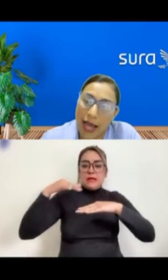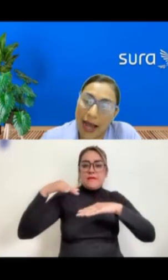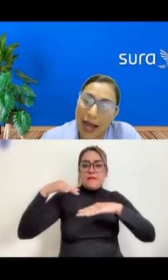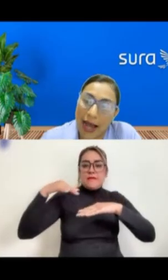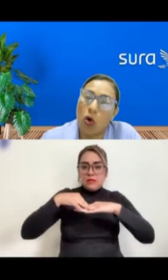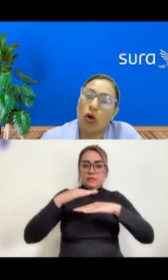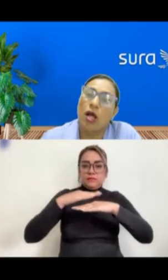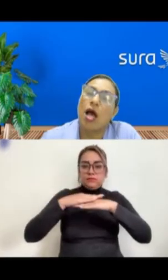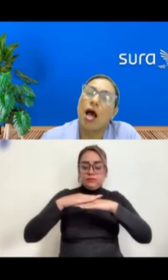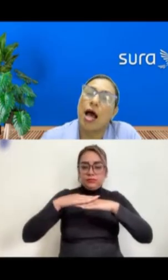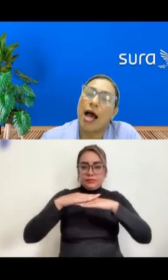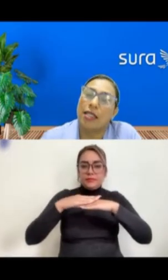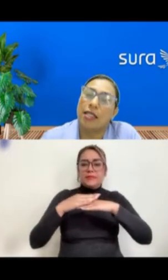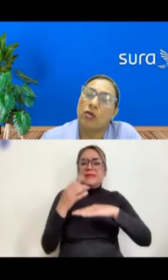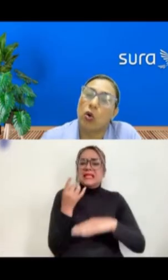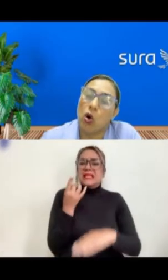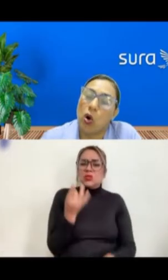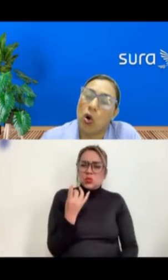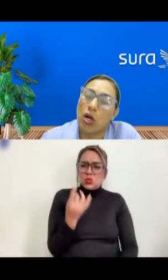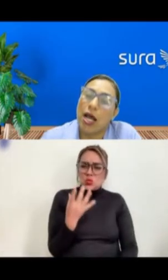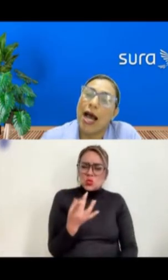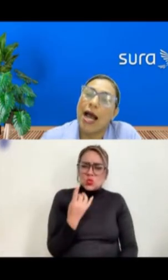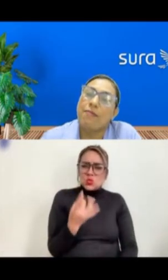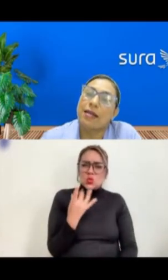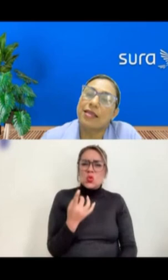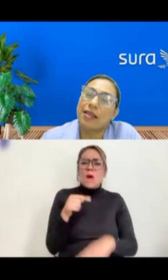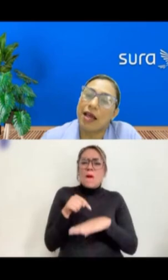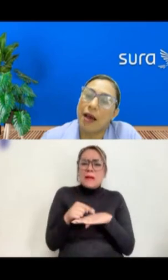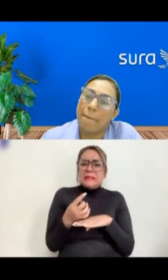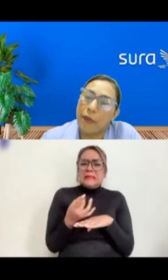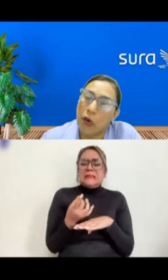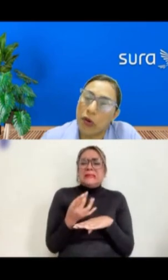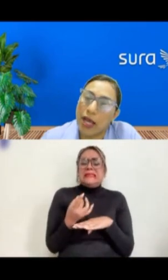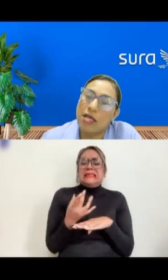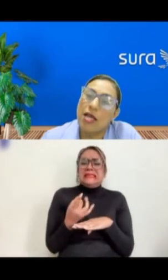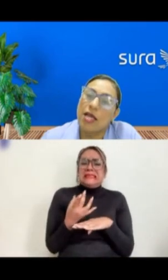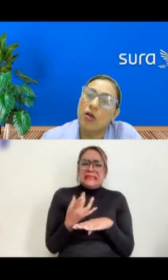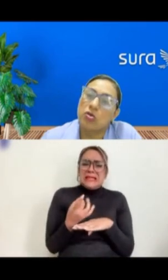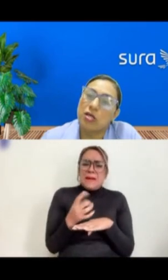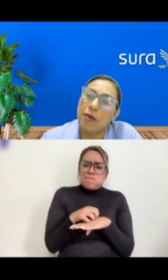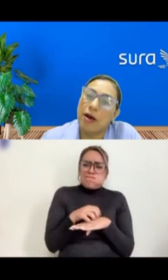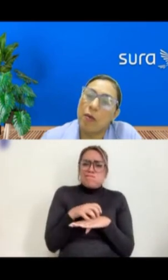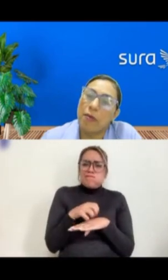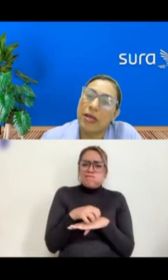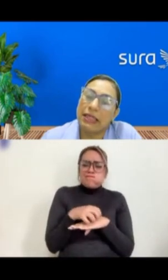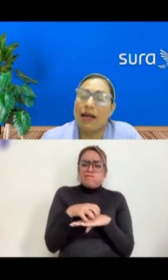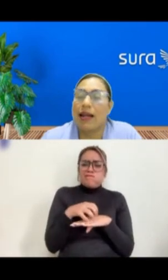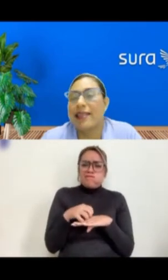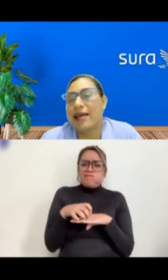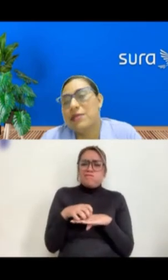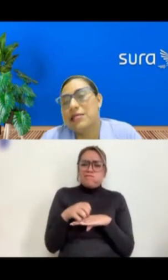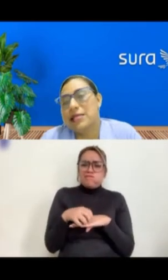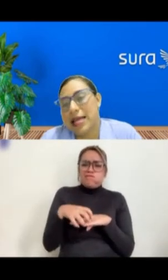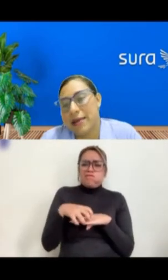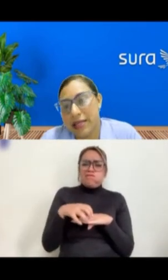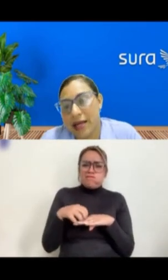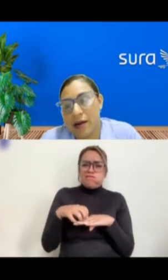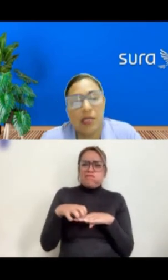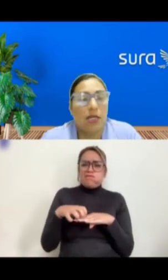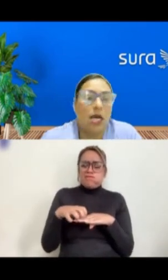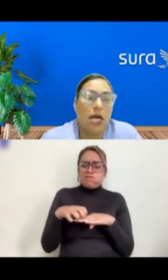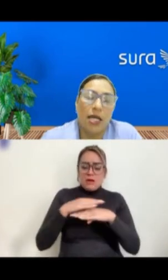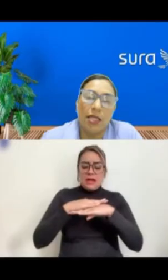hay ardor, hay dolor, hay bastantes ampollas, incluso ya me va a comprometer la dermis